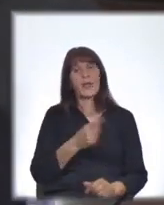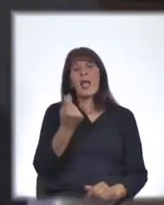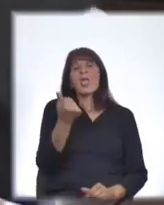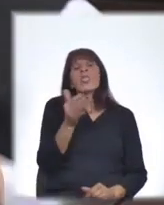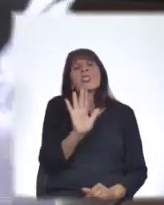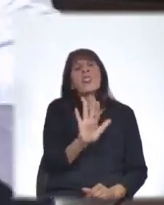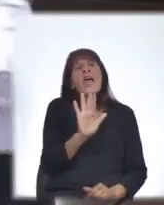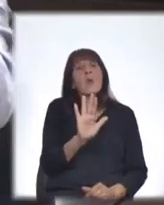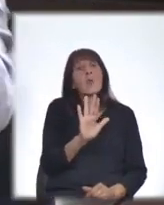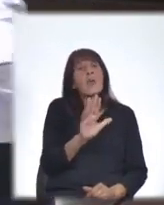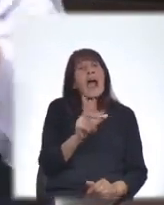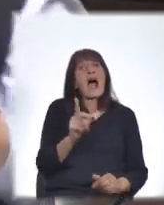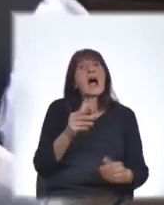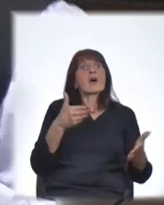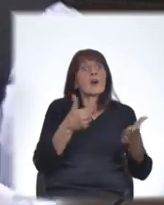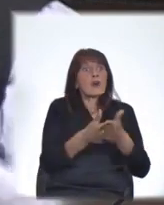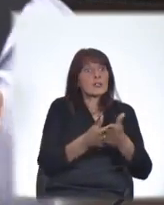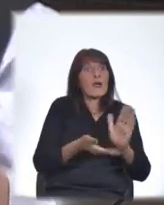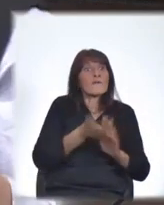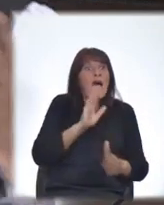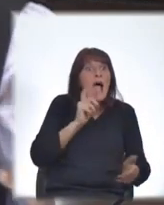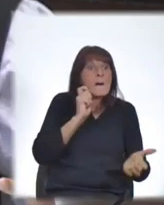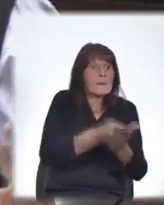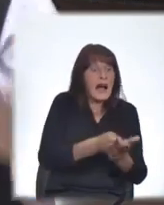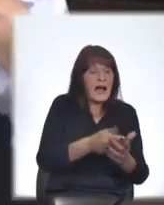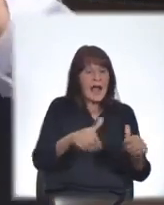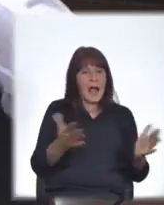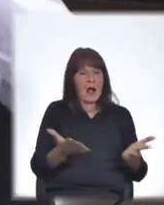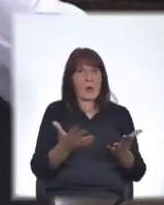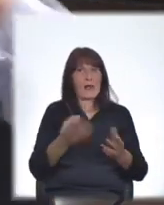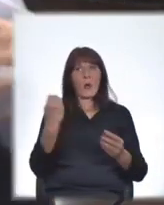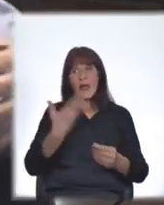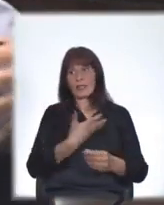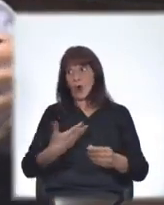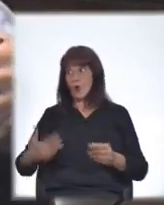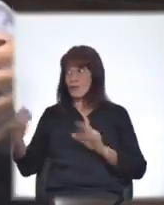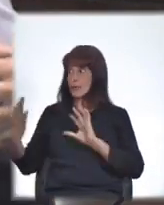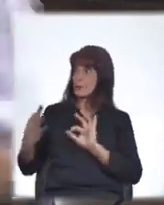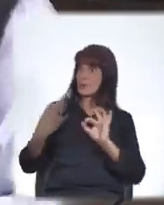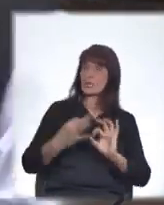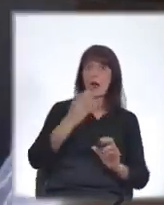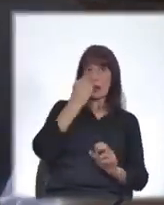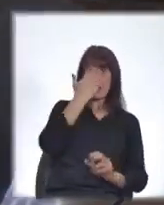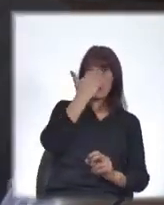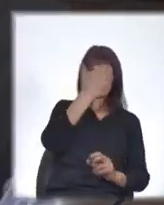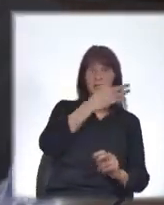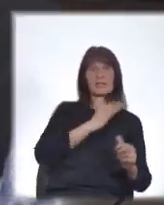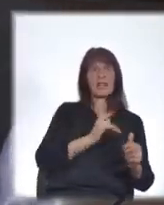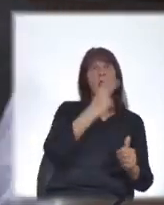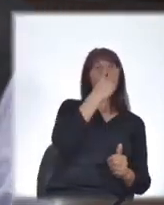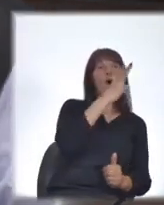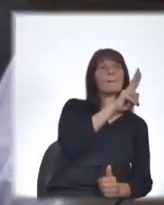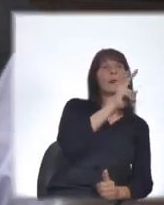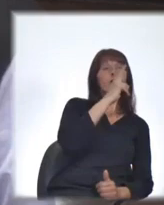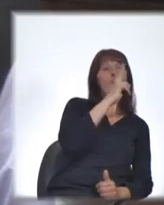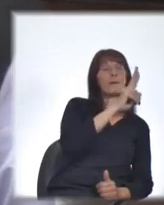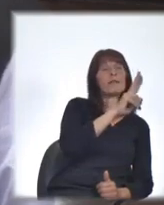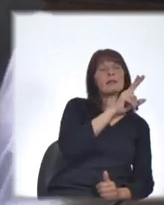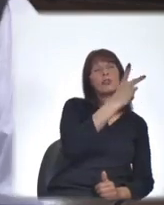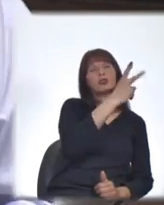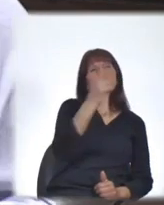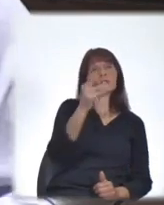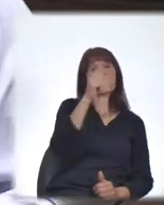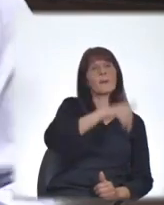señor presidente, esa que hay que pagar ahora, esa que cuando uno llega al gobierno, cuando llegó el Frente Amplio, el gobierno tenía 2.200 millones de dólares